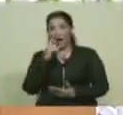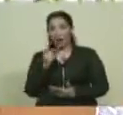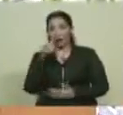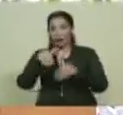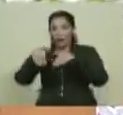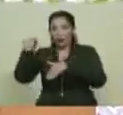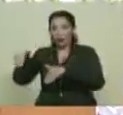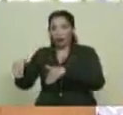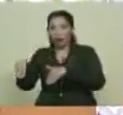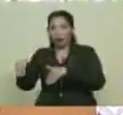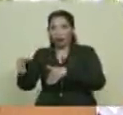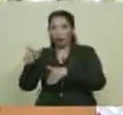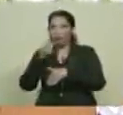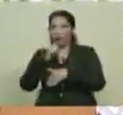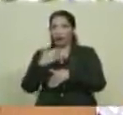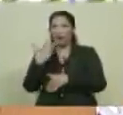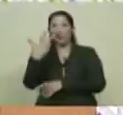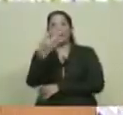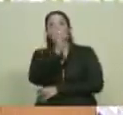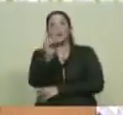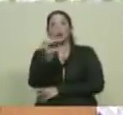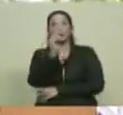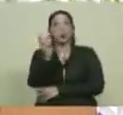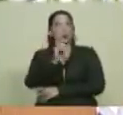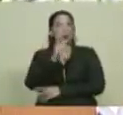que no estaban inscritos? 3%.